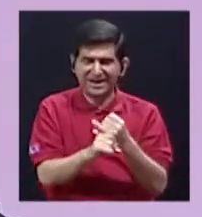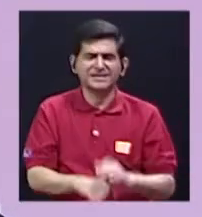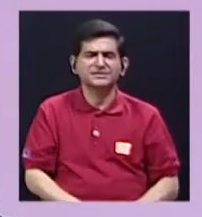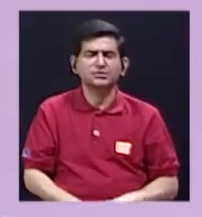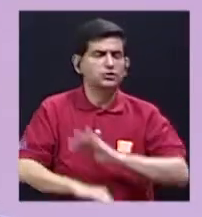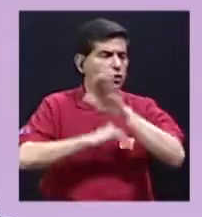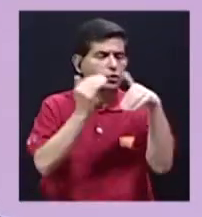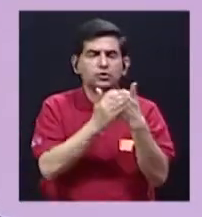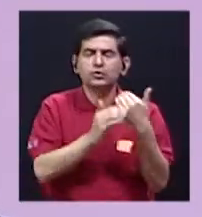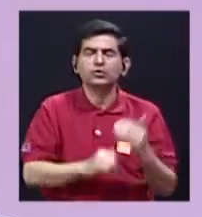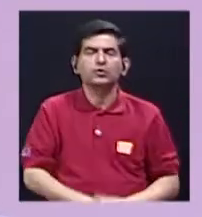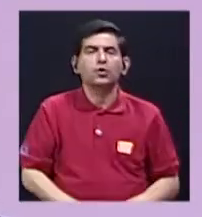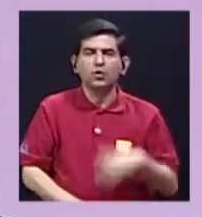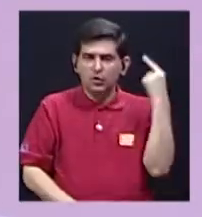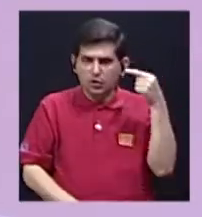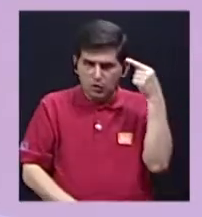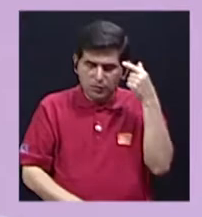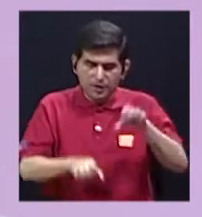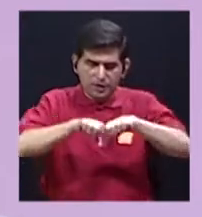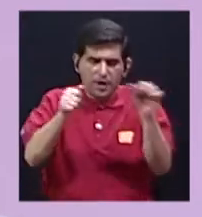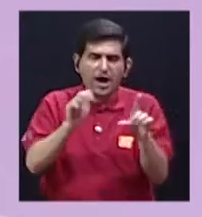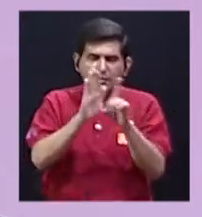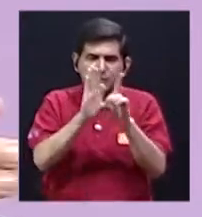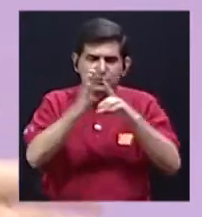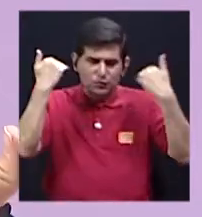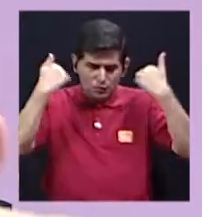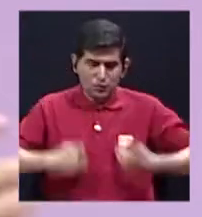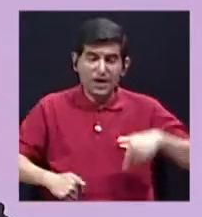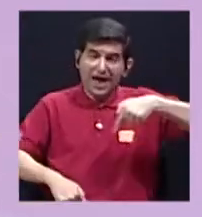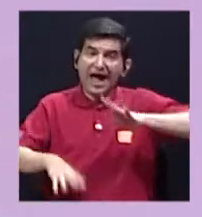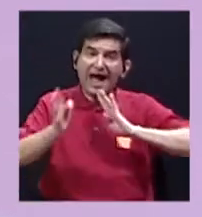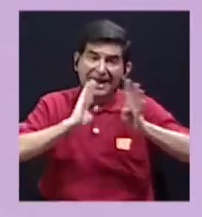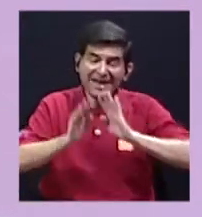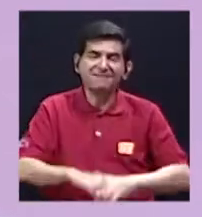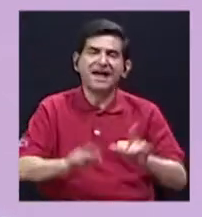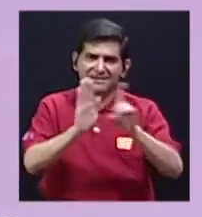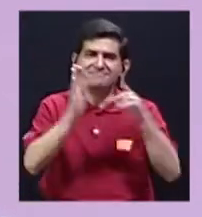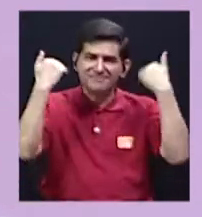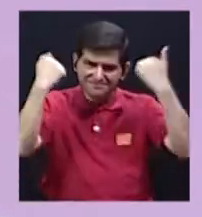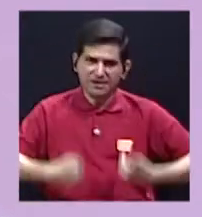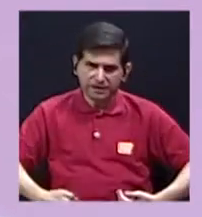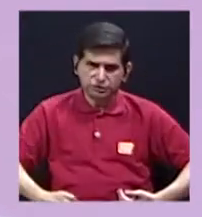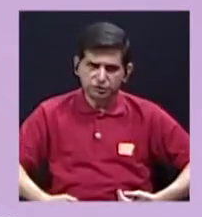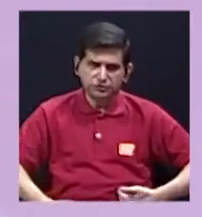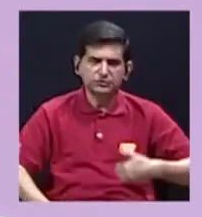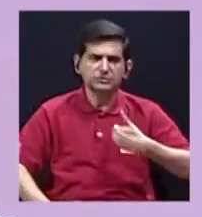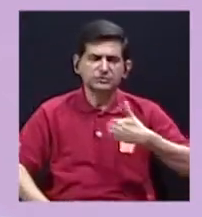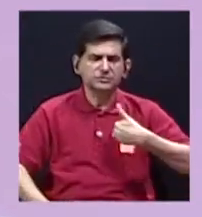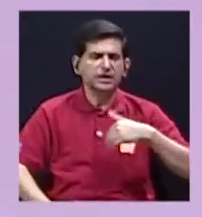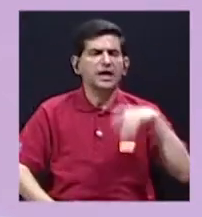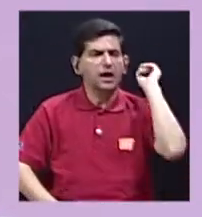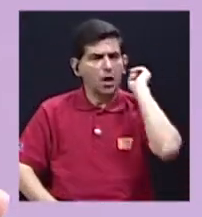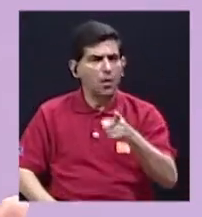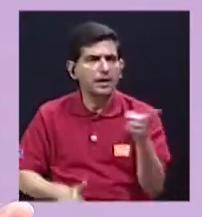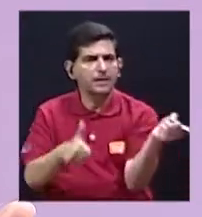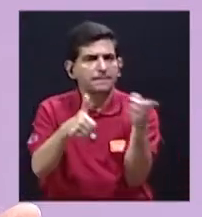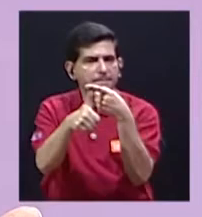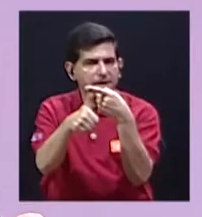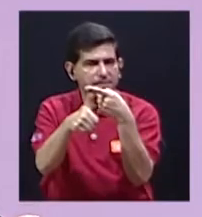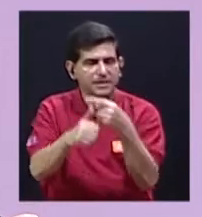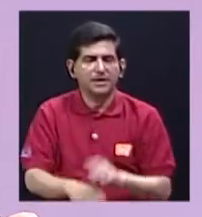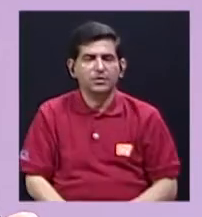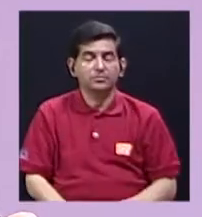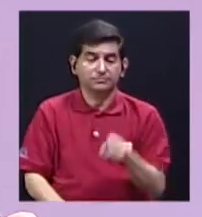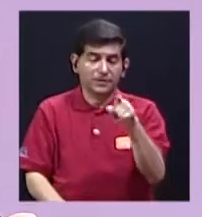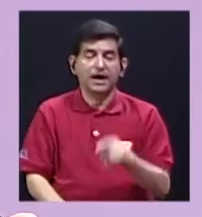cualquier estado frente a una violación de derechos humanos y aquí estamos hablando de derechos humanos tiene la obligación primero de